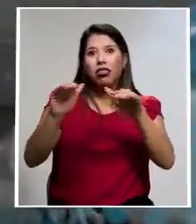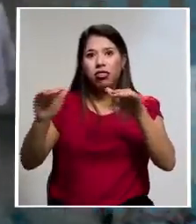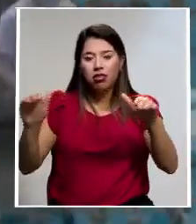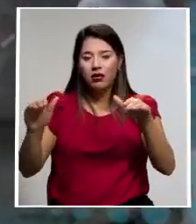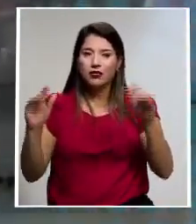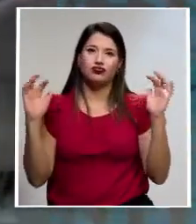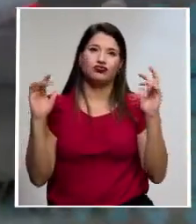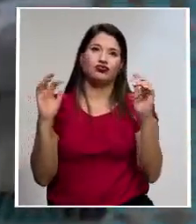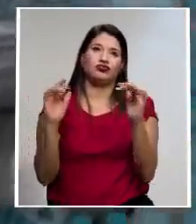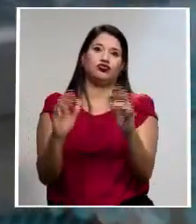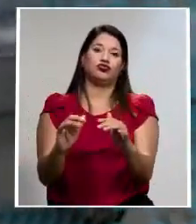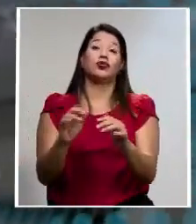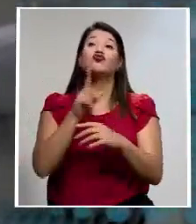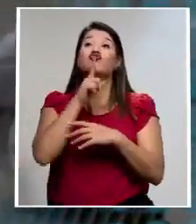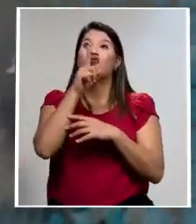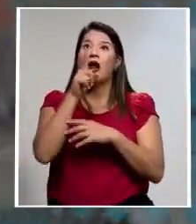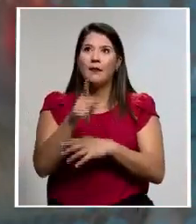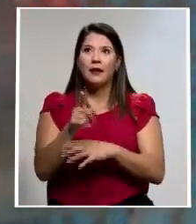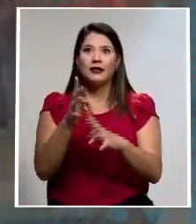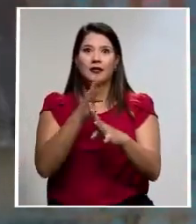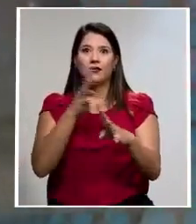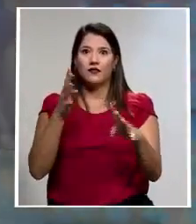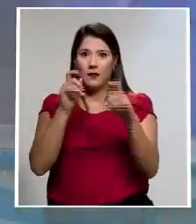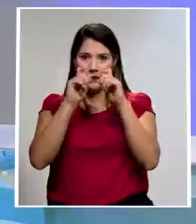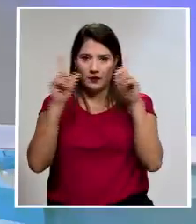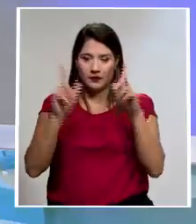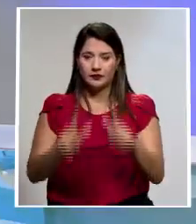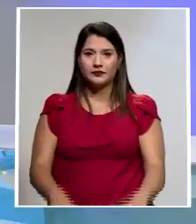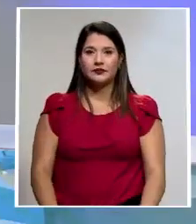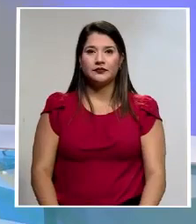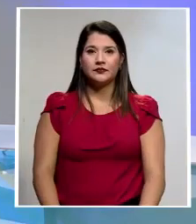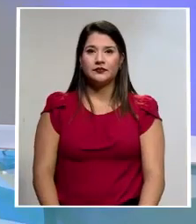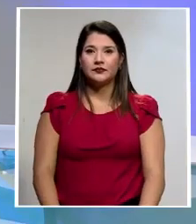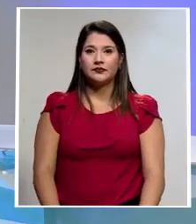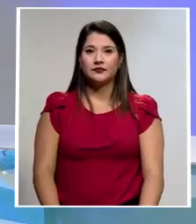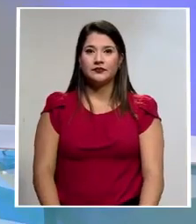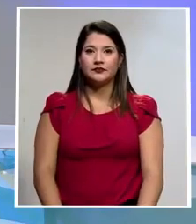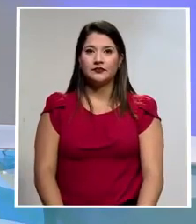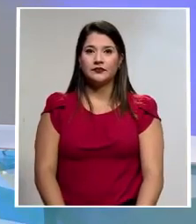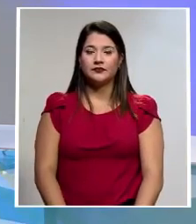riesgo. Realmente imágenes impresionantes.